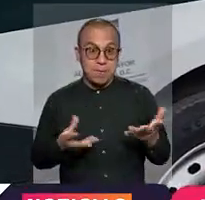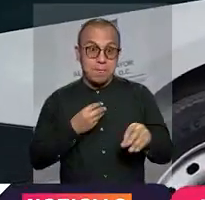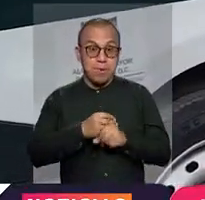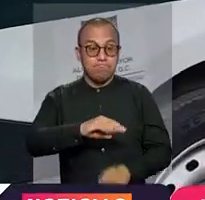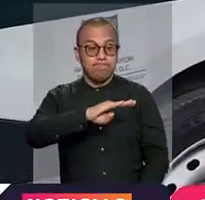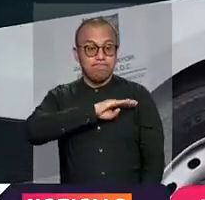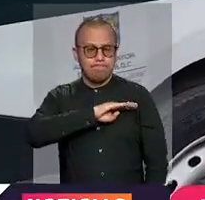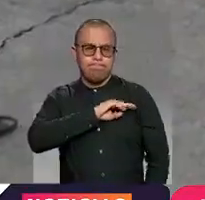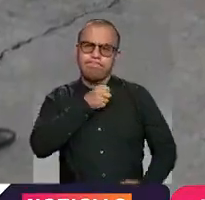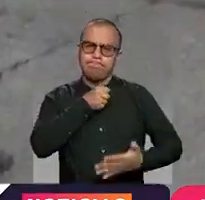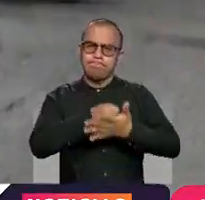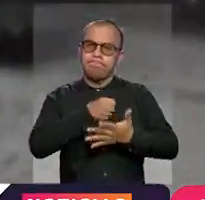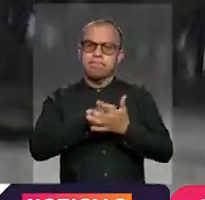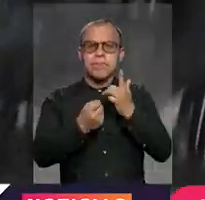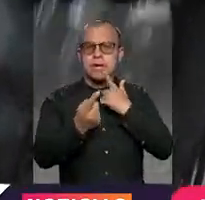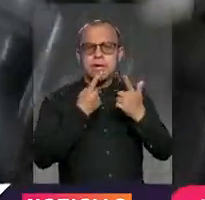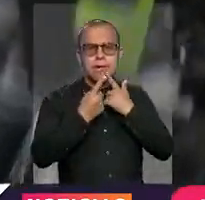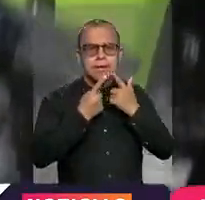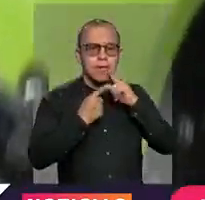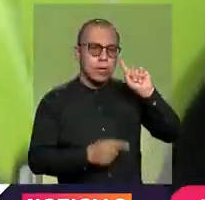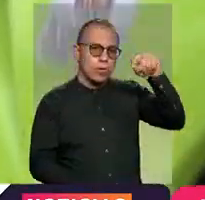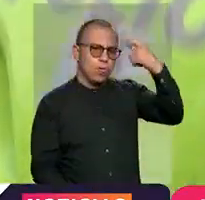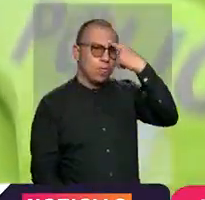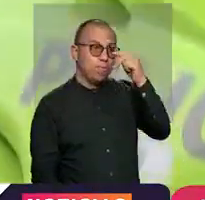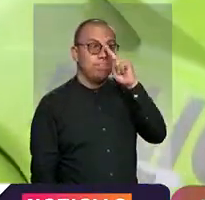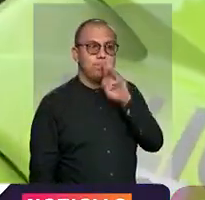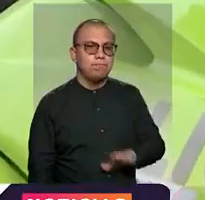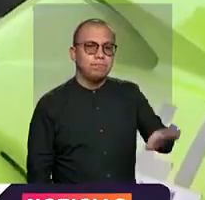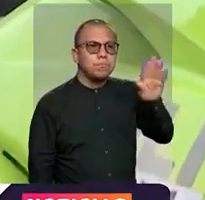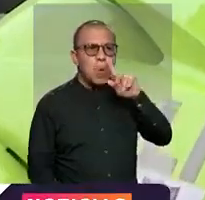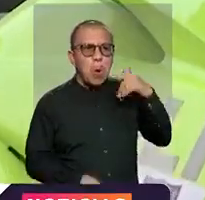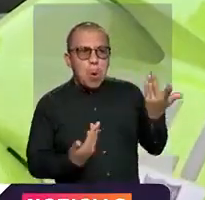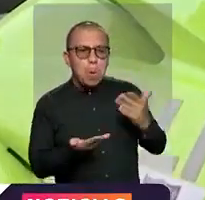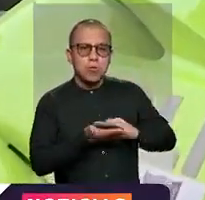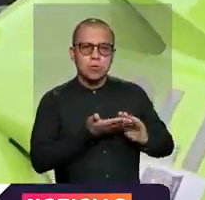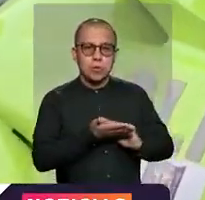alcaldesa continúa en diálogo con el Gobierno Nacional para dar solución al déficit.